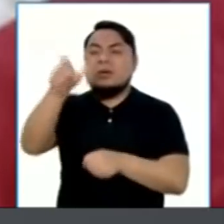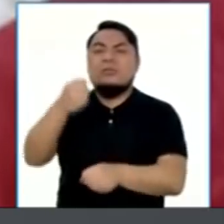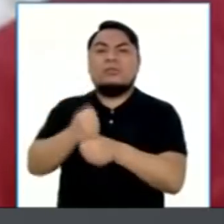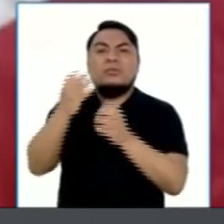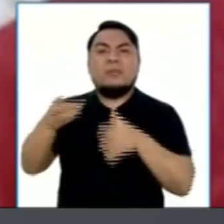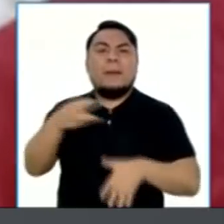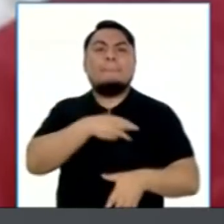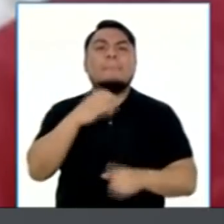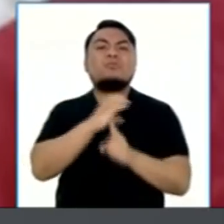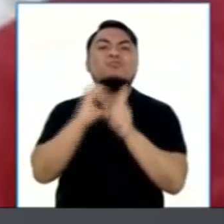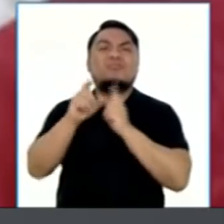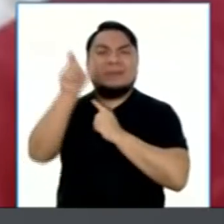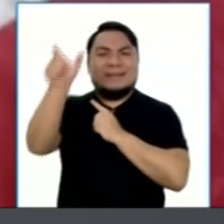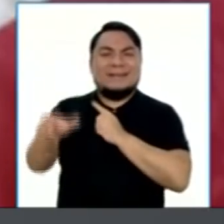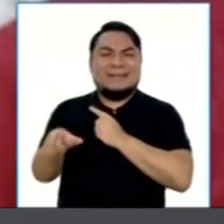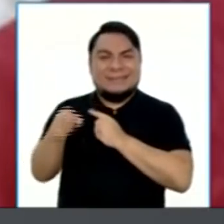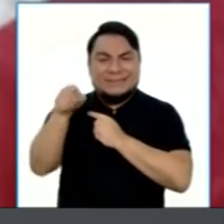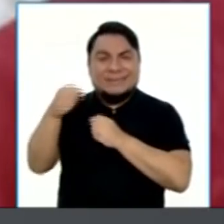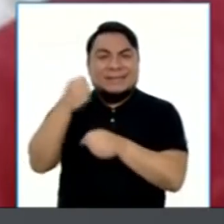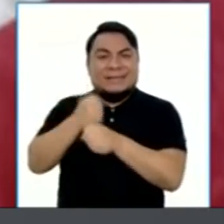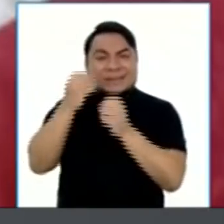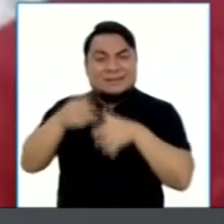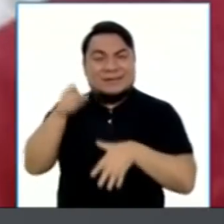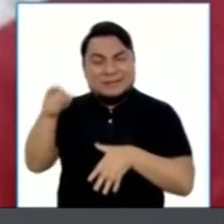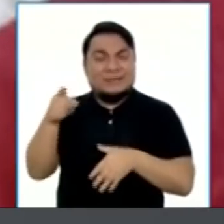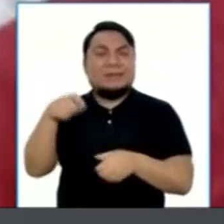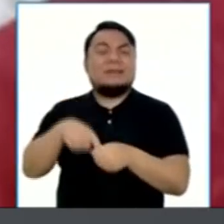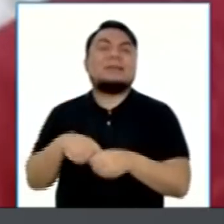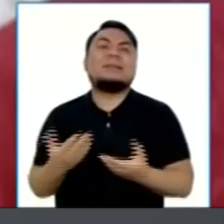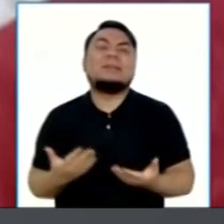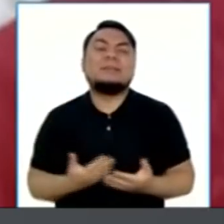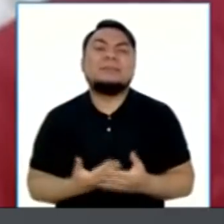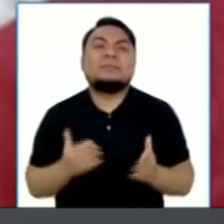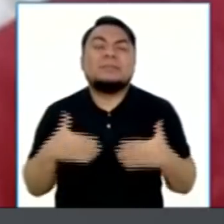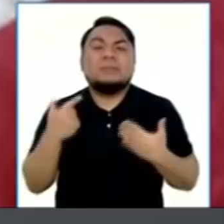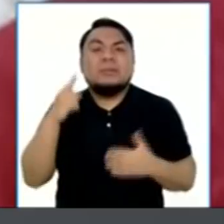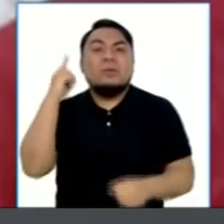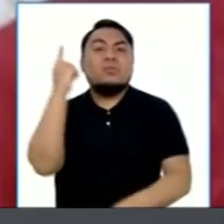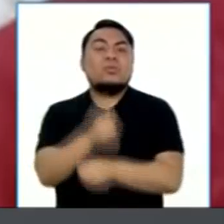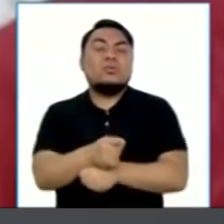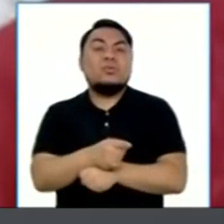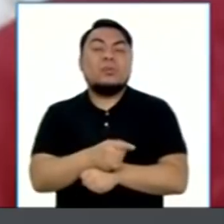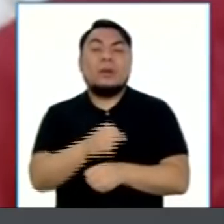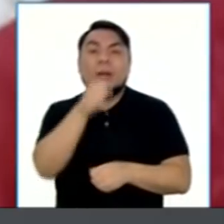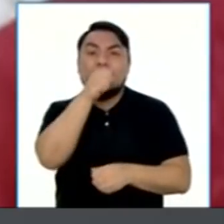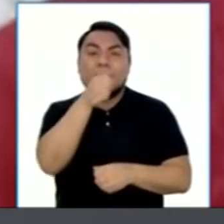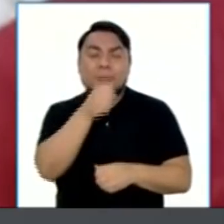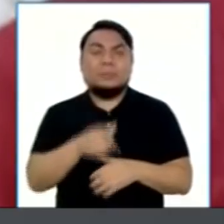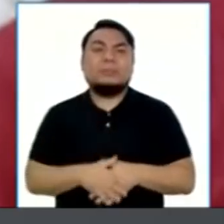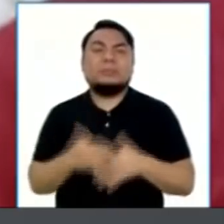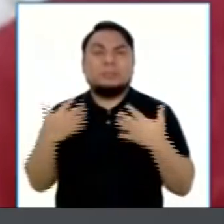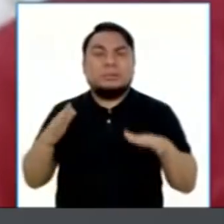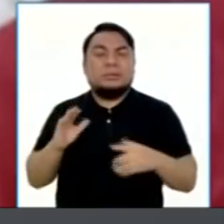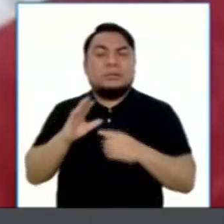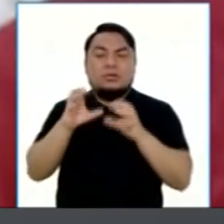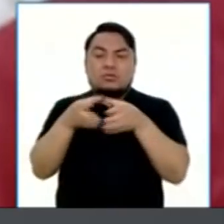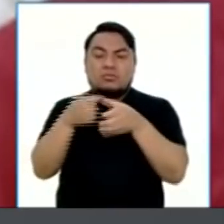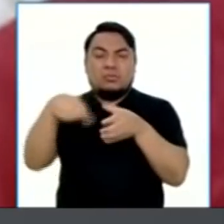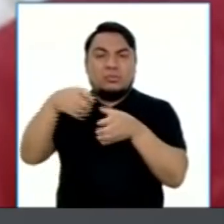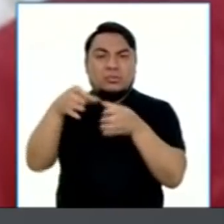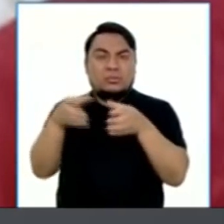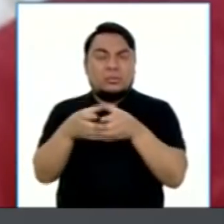trabajador del Ministerio de Cultura, ¿no? Hay un trabajador y entonces por una denuncia periodística se formó esta